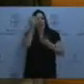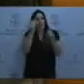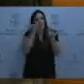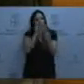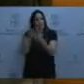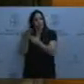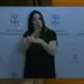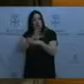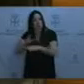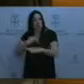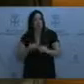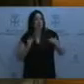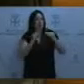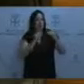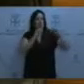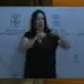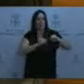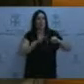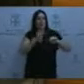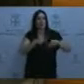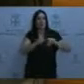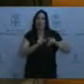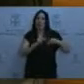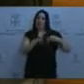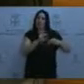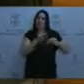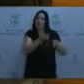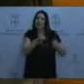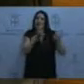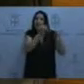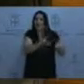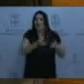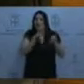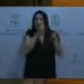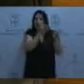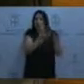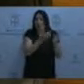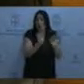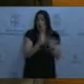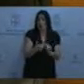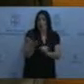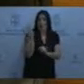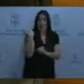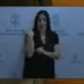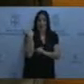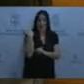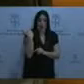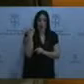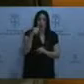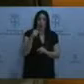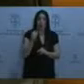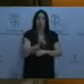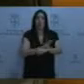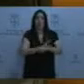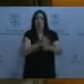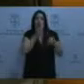ha utilizado, como con la respuesta y con la información todavía que en el día de ayer hoy nos trae la consejera.